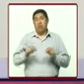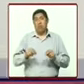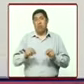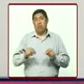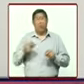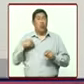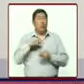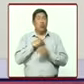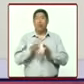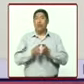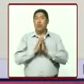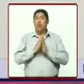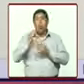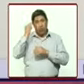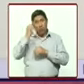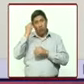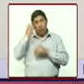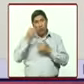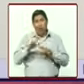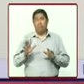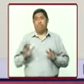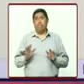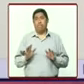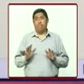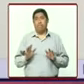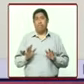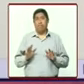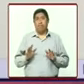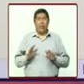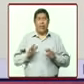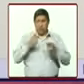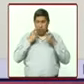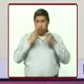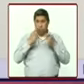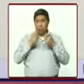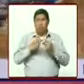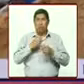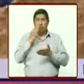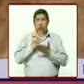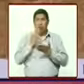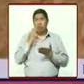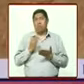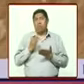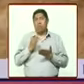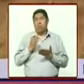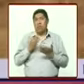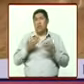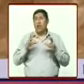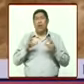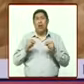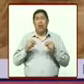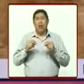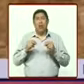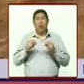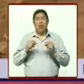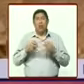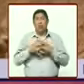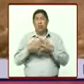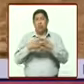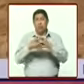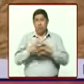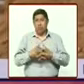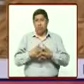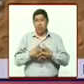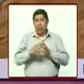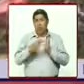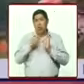Estamos pidiendo al gobierno central que de una vez por todas tome cuota esta situación y que deje las carreteras expeditas, tal y como reza la